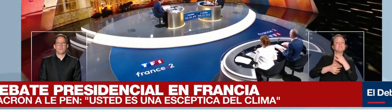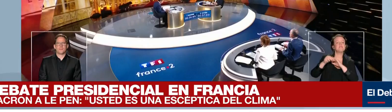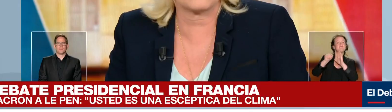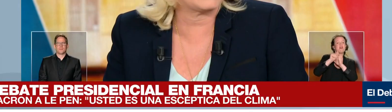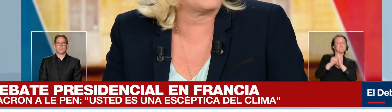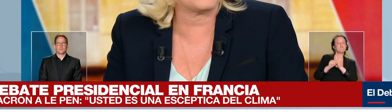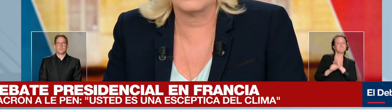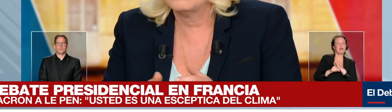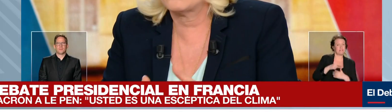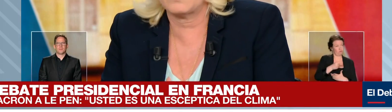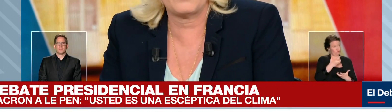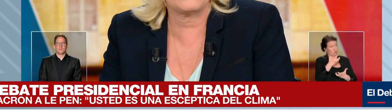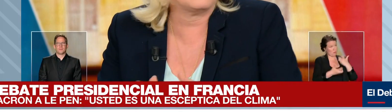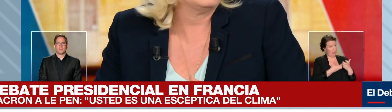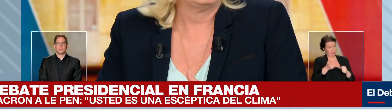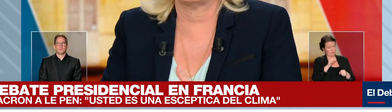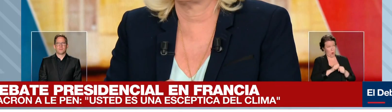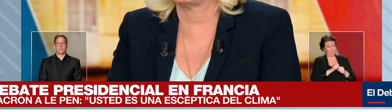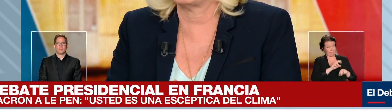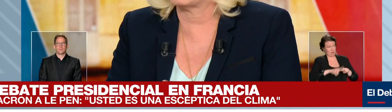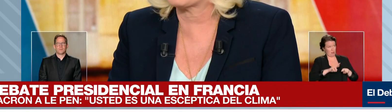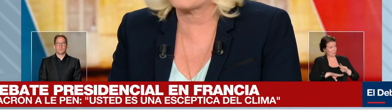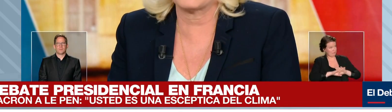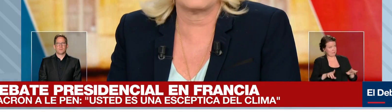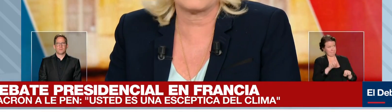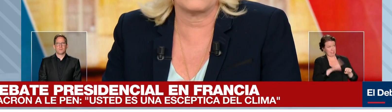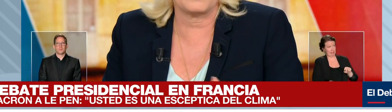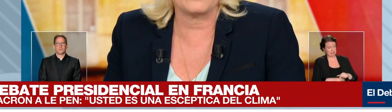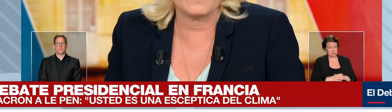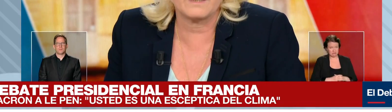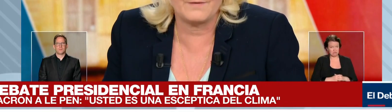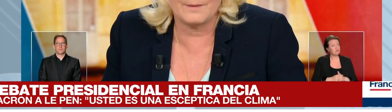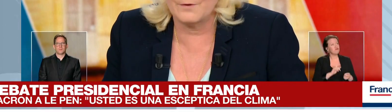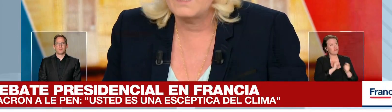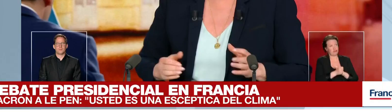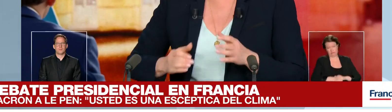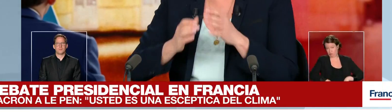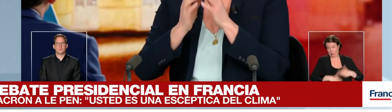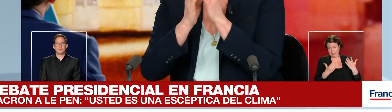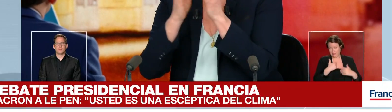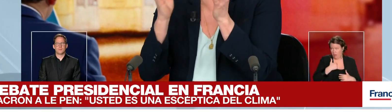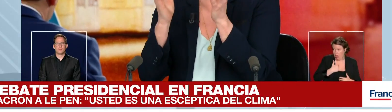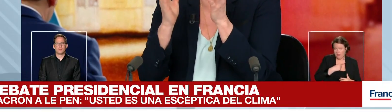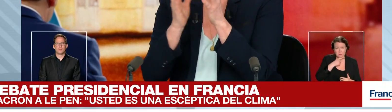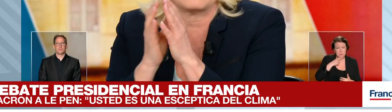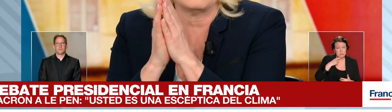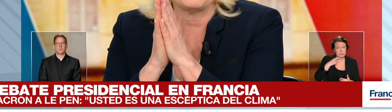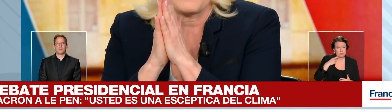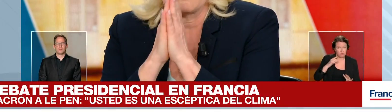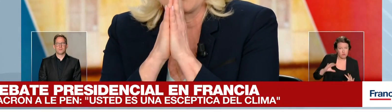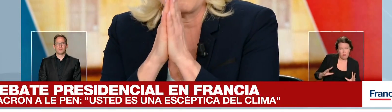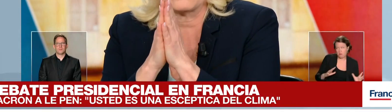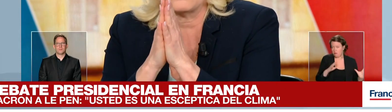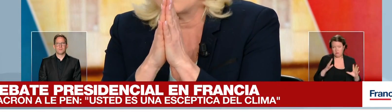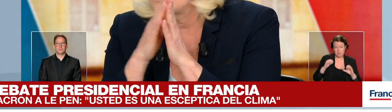usted quiere tomar, diciendo que ya ustedes no tendrán derecho a cambiar sus carros si no utilizan